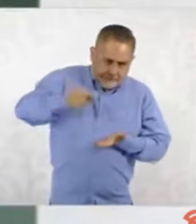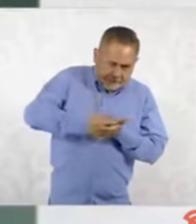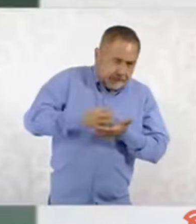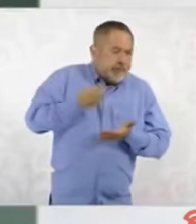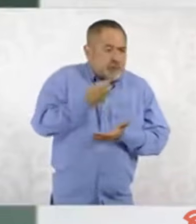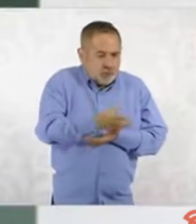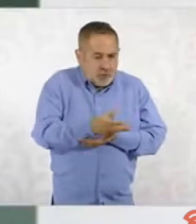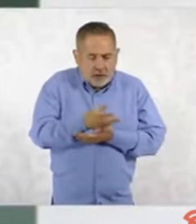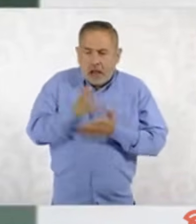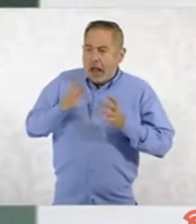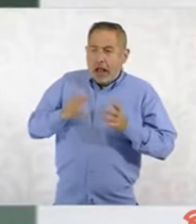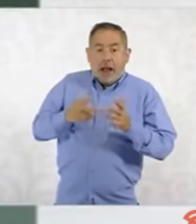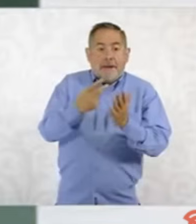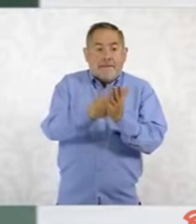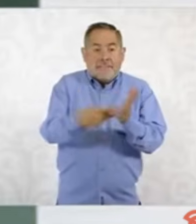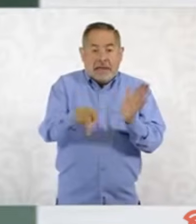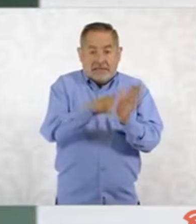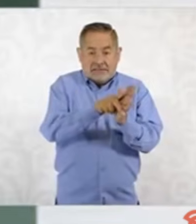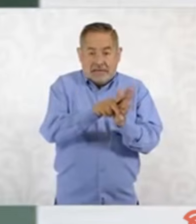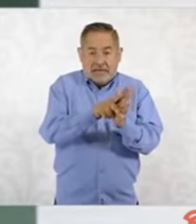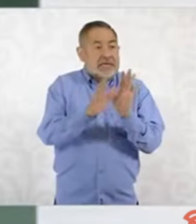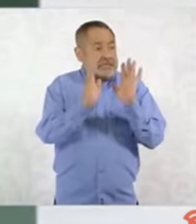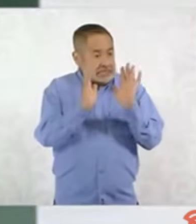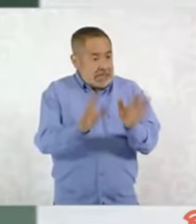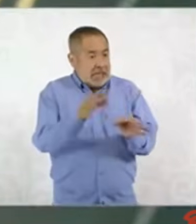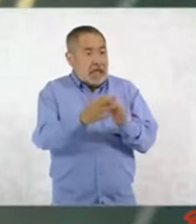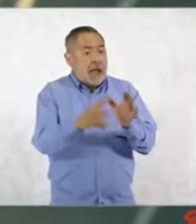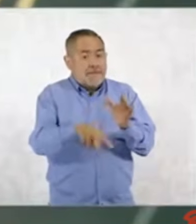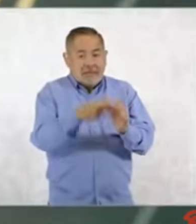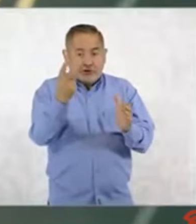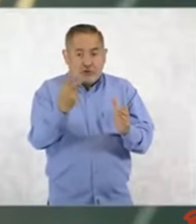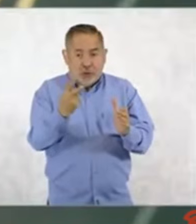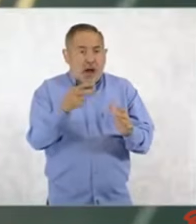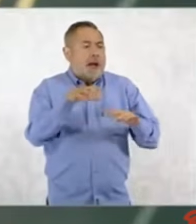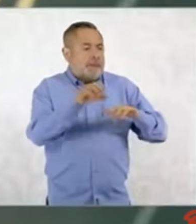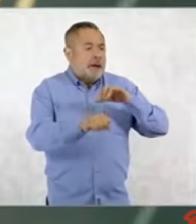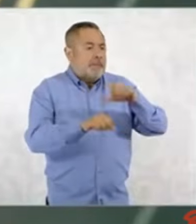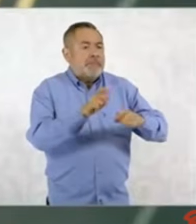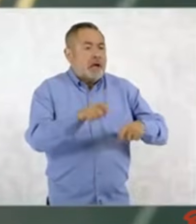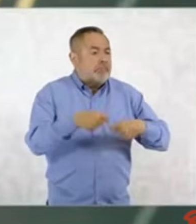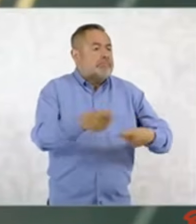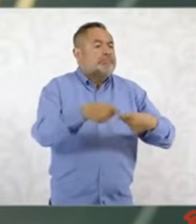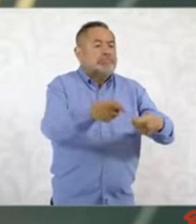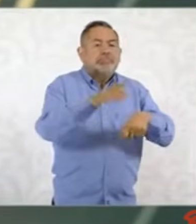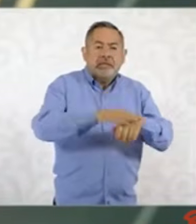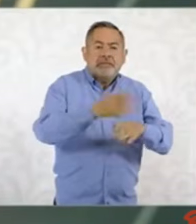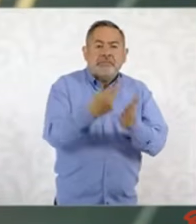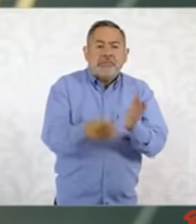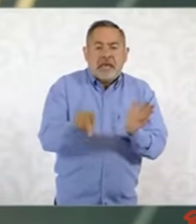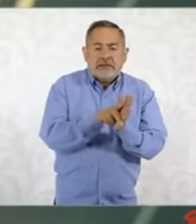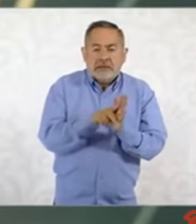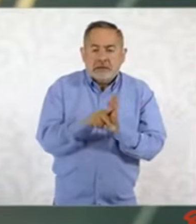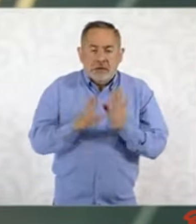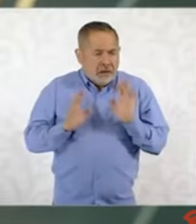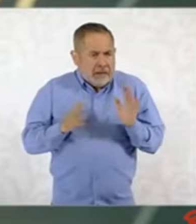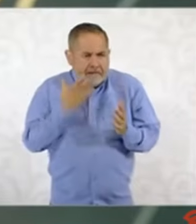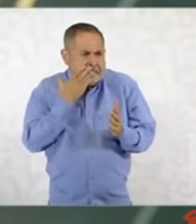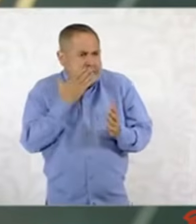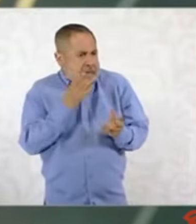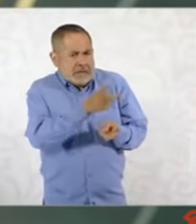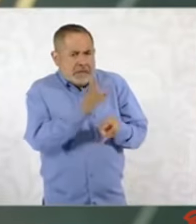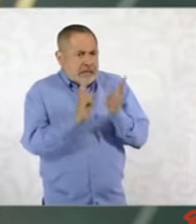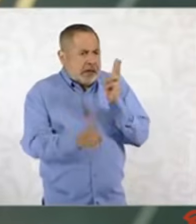permite atender a aquellos donde tienen alguna necesidad. Entonces estamos trabajando muy bien con la representación